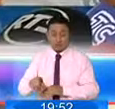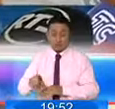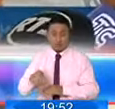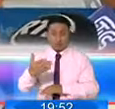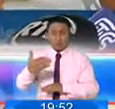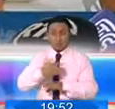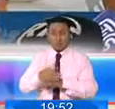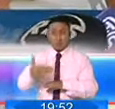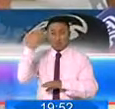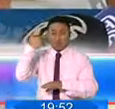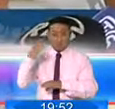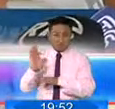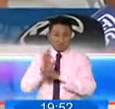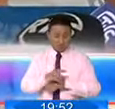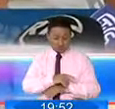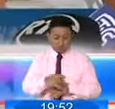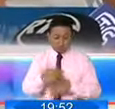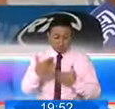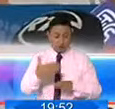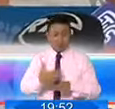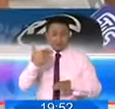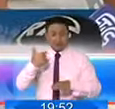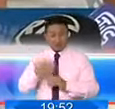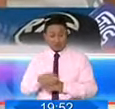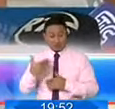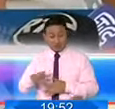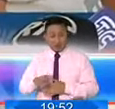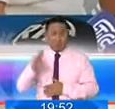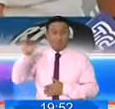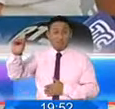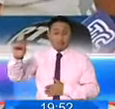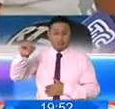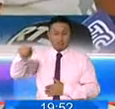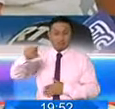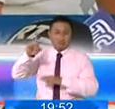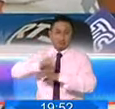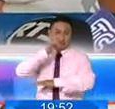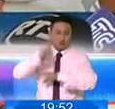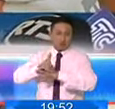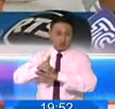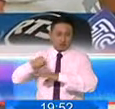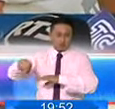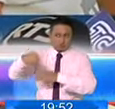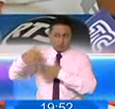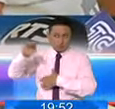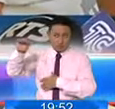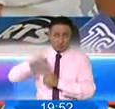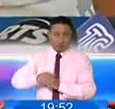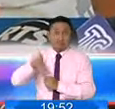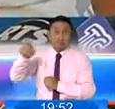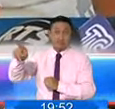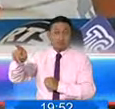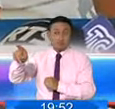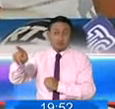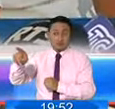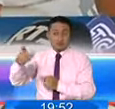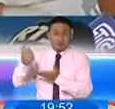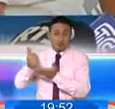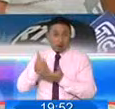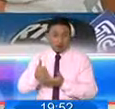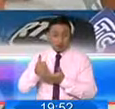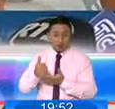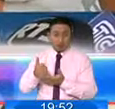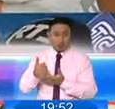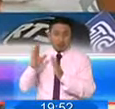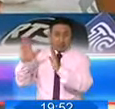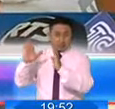semana pasada supo manifestar de que ya le había comunicado en su debido momento a la directora del distrito y que la directora no había tomado en